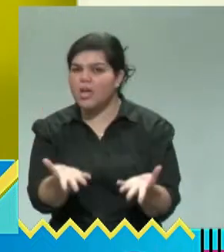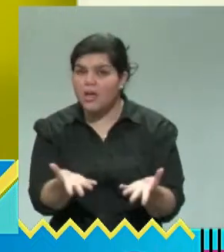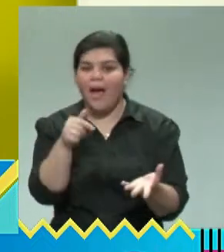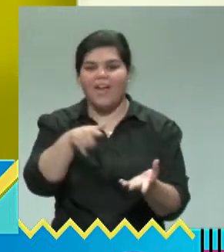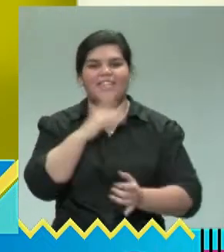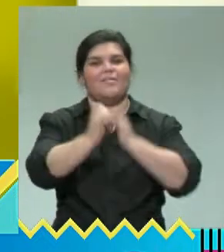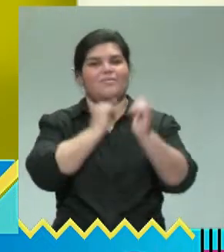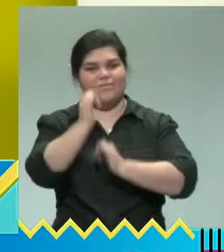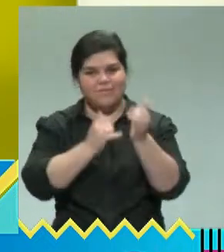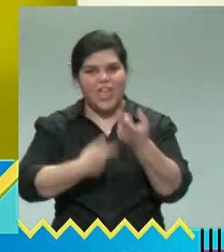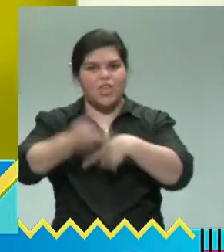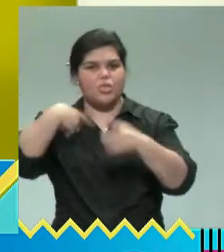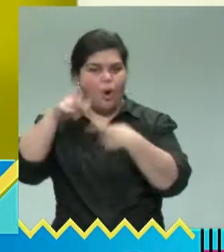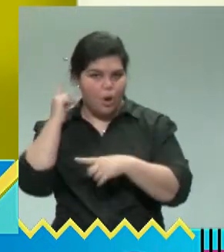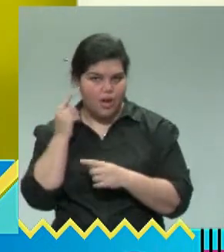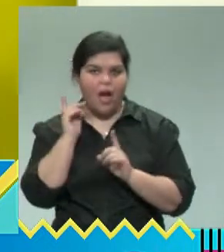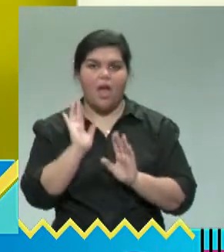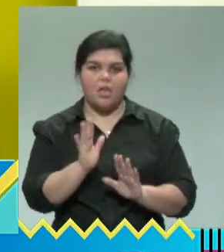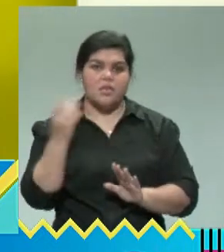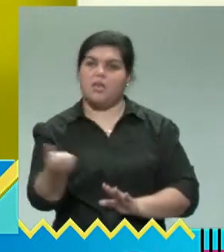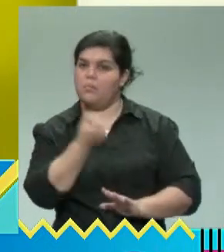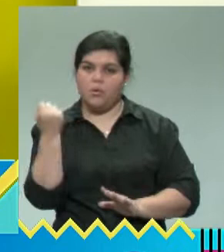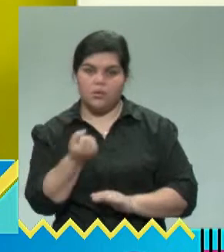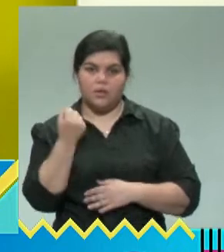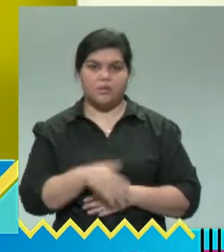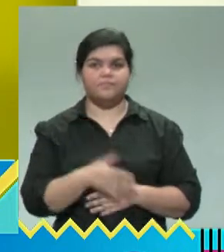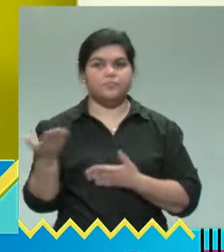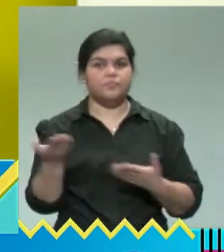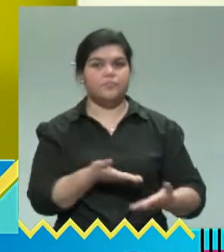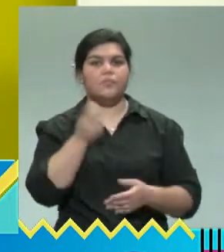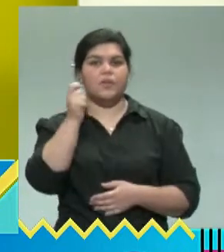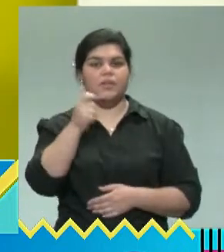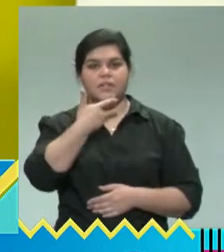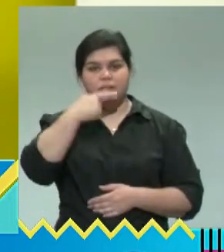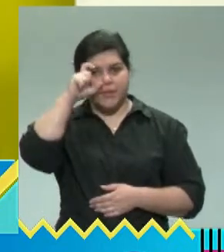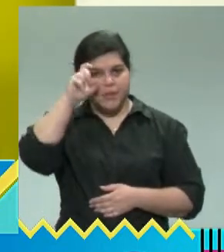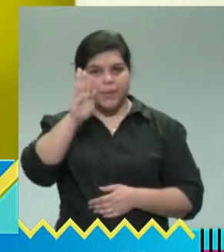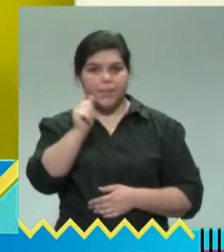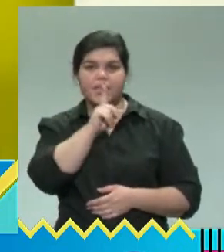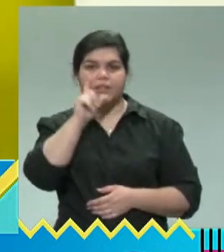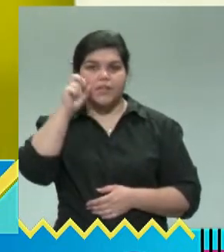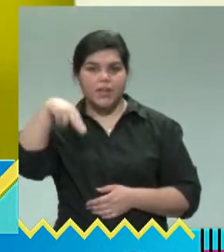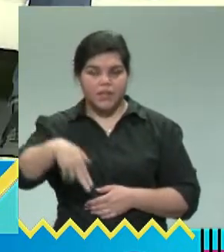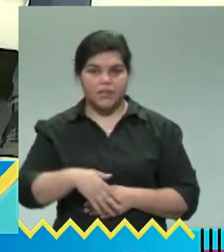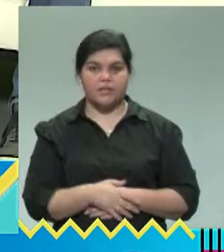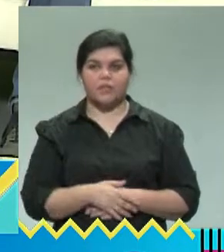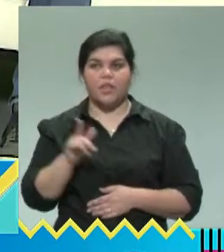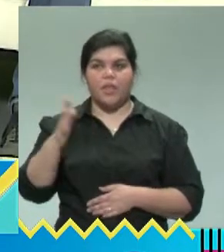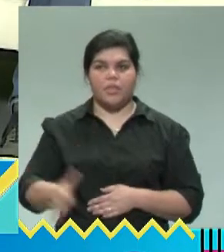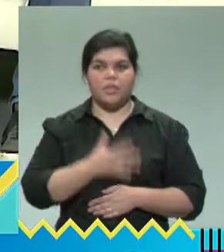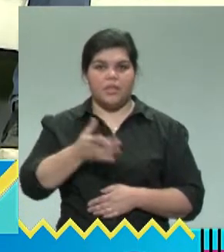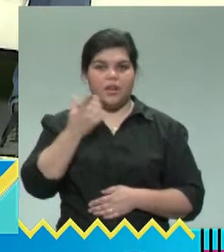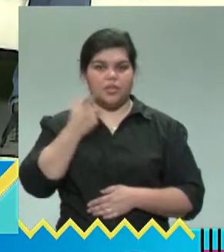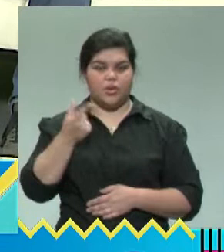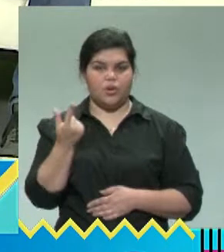muy cerca seguramente. Lo vamos a hablar con ellos, está con nosotros Sebastián Melchor. Sebastián, muchas gracias por estar presente, director de Recursos